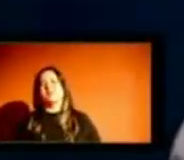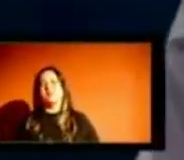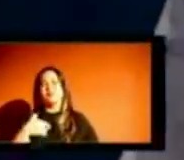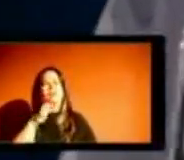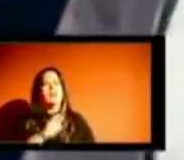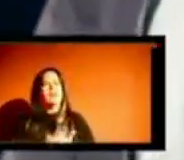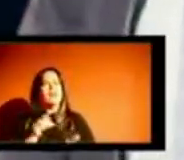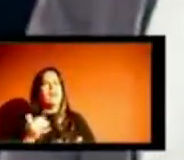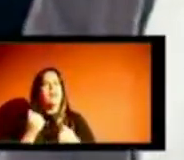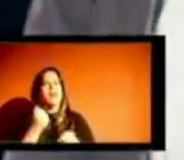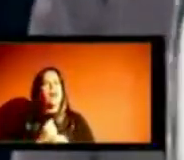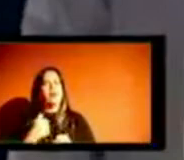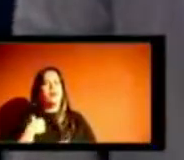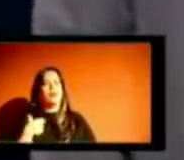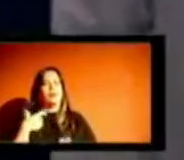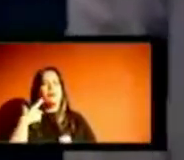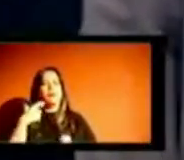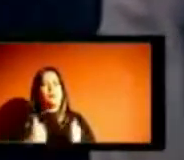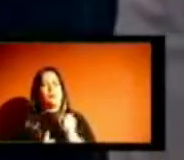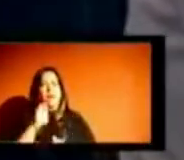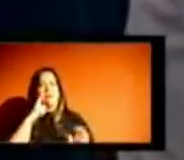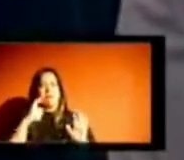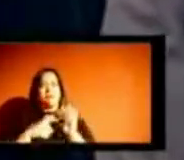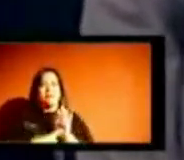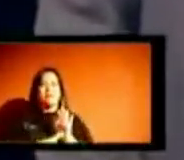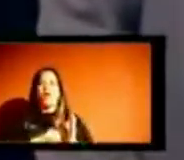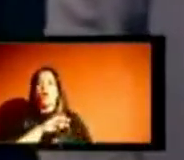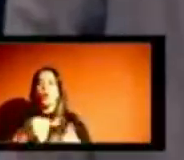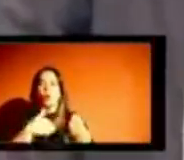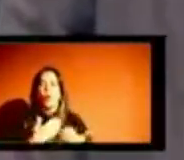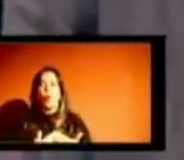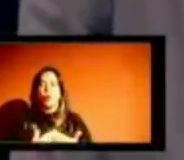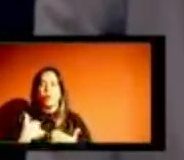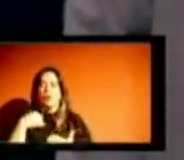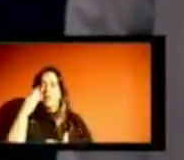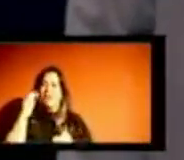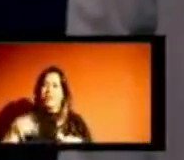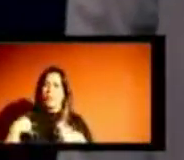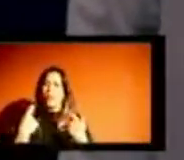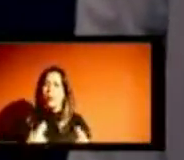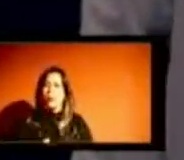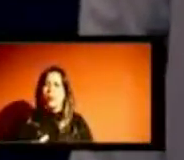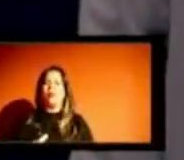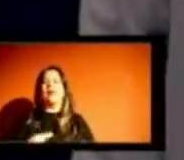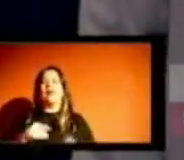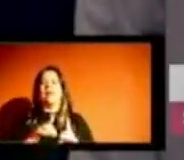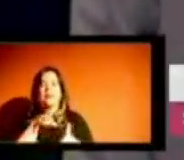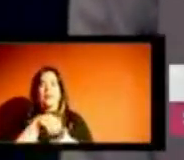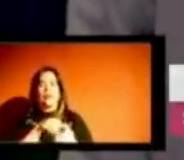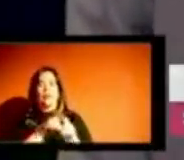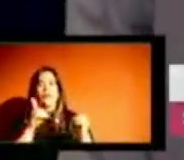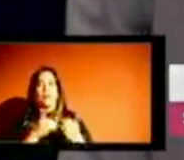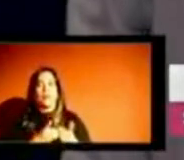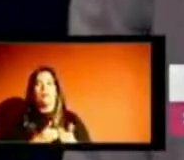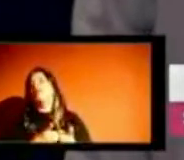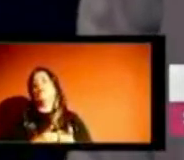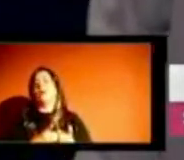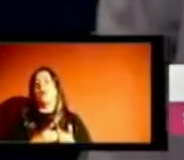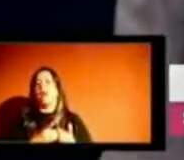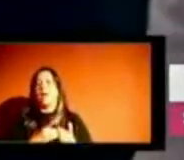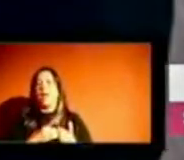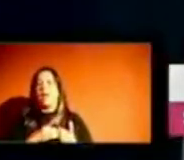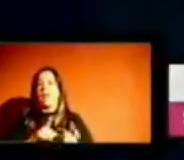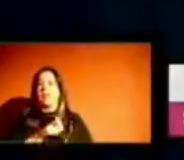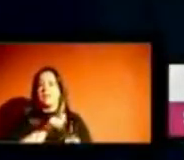Yo creo que este es el número más impresionante de todos los que he visto en el departamento, y un indicador bien